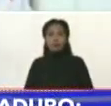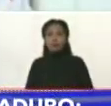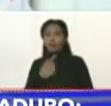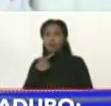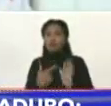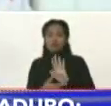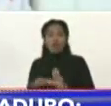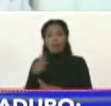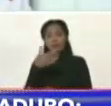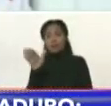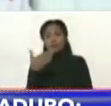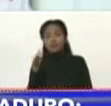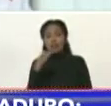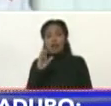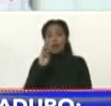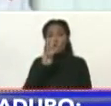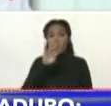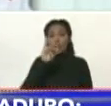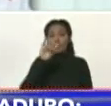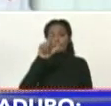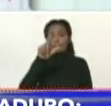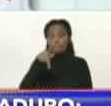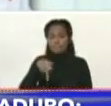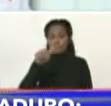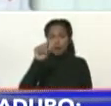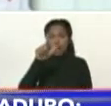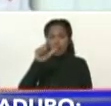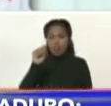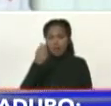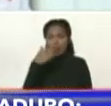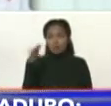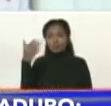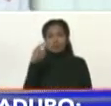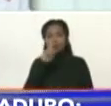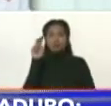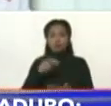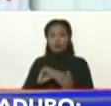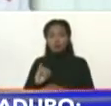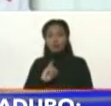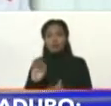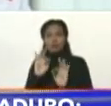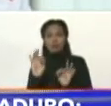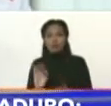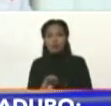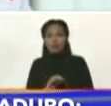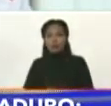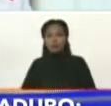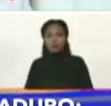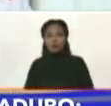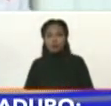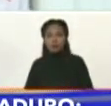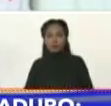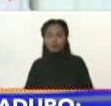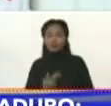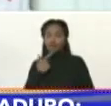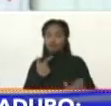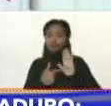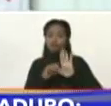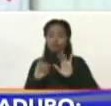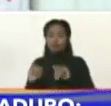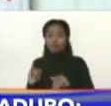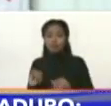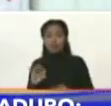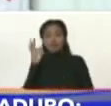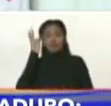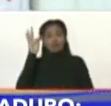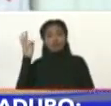Representa la bandera huipala. Es la bandera de la nación andina y de los aymara. Es la representación de la